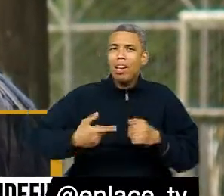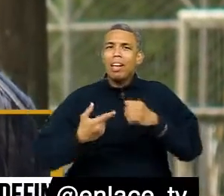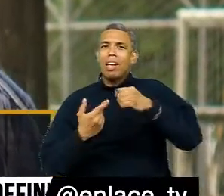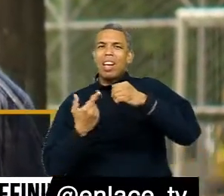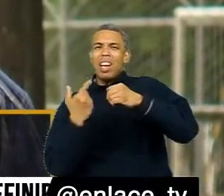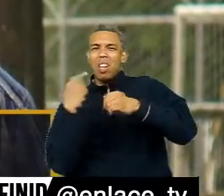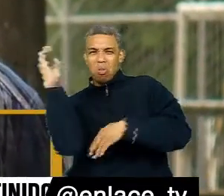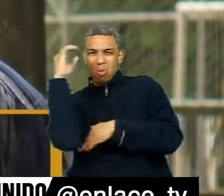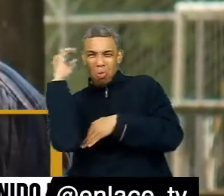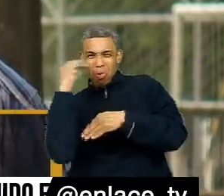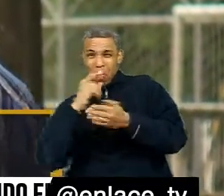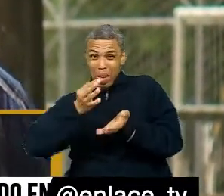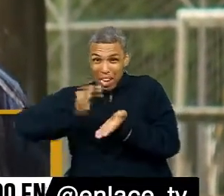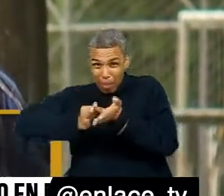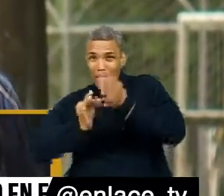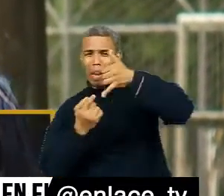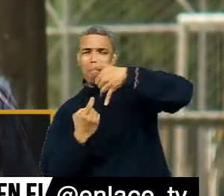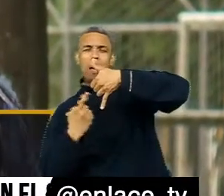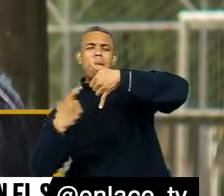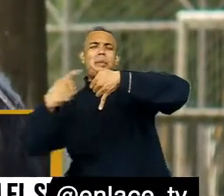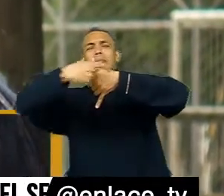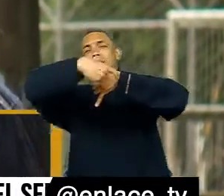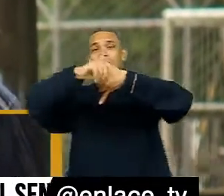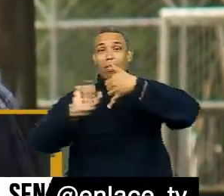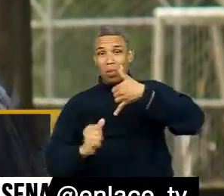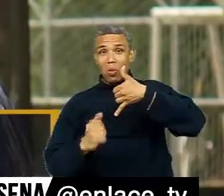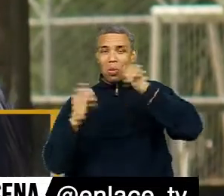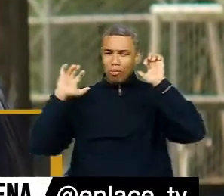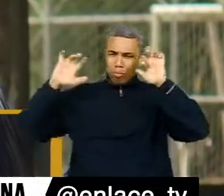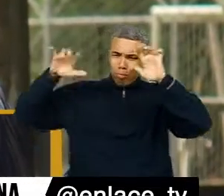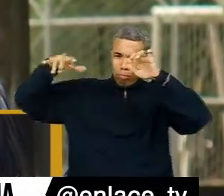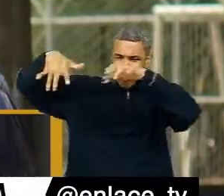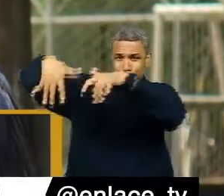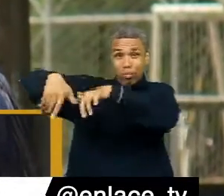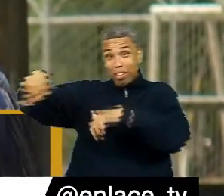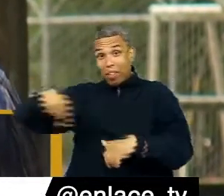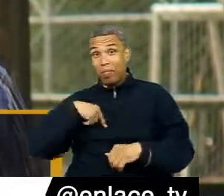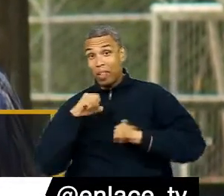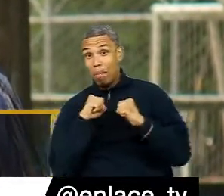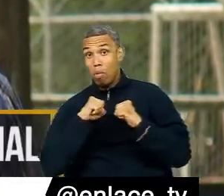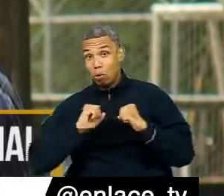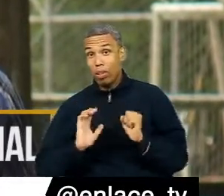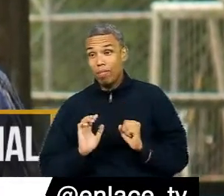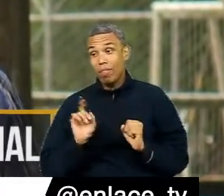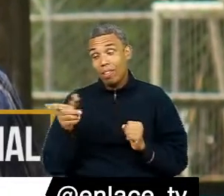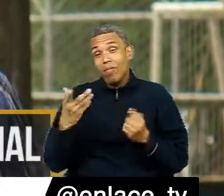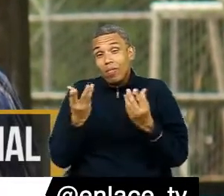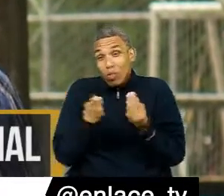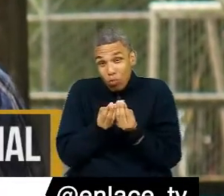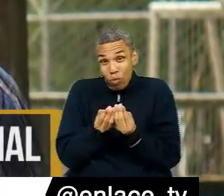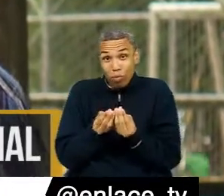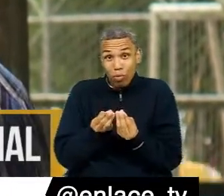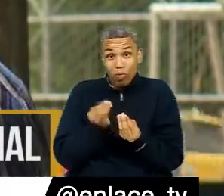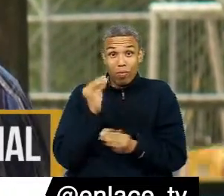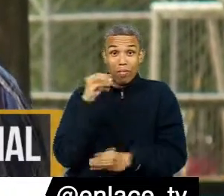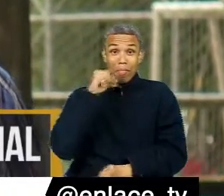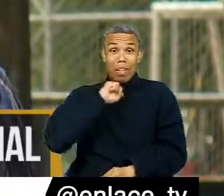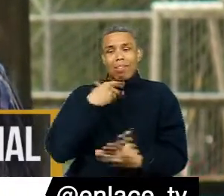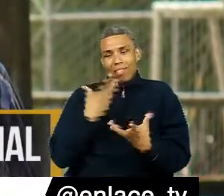poder representar a Barranca Bermeja y a nuestro querido departamento Santander con una obra de teatro que se llama ¿Y ahora